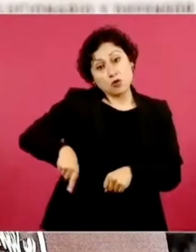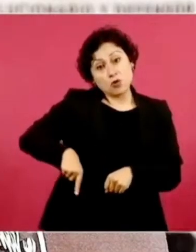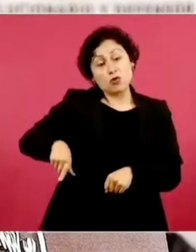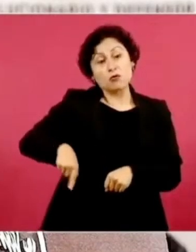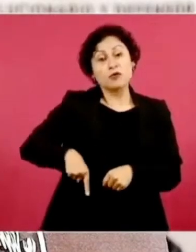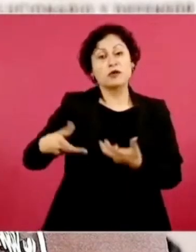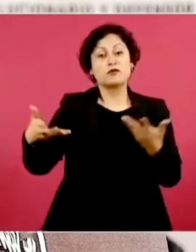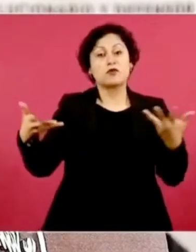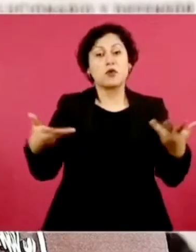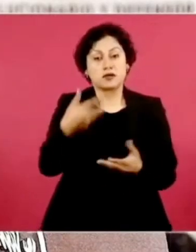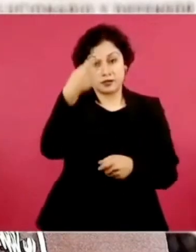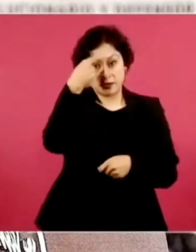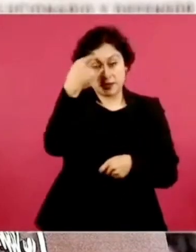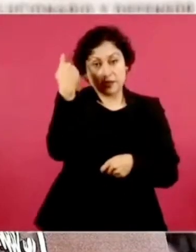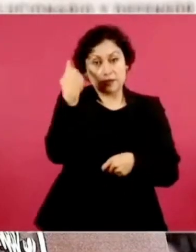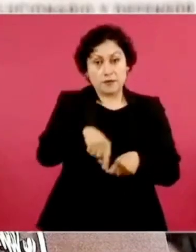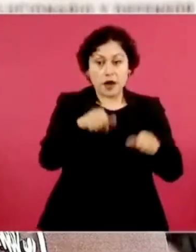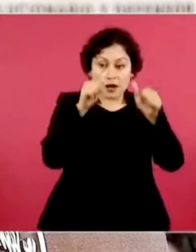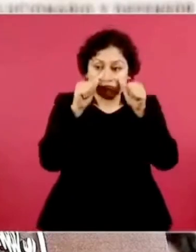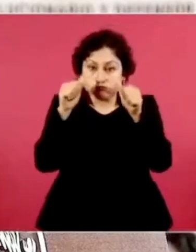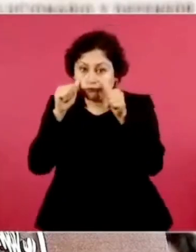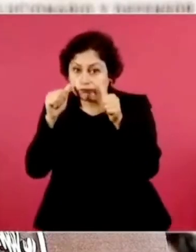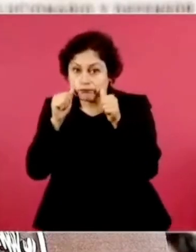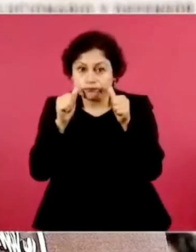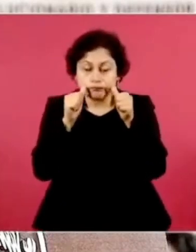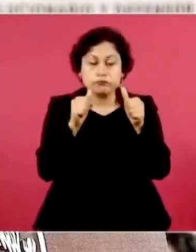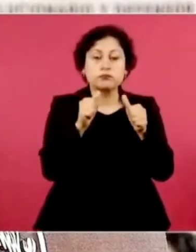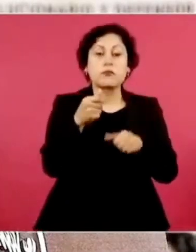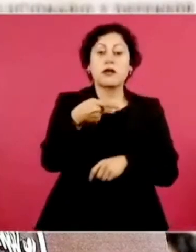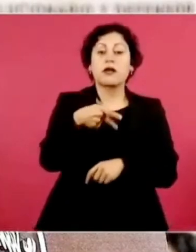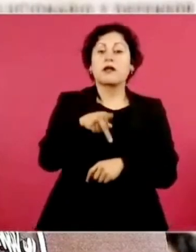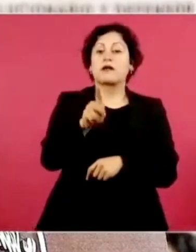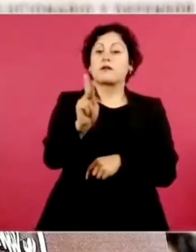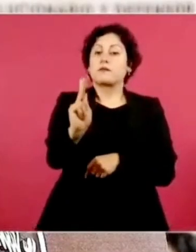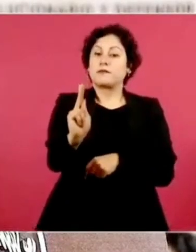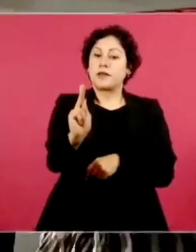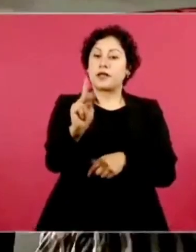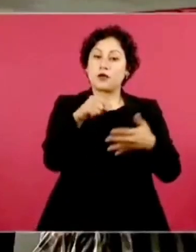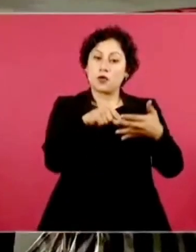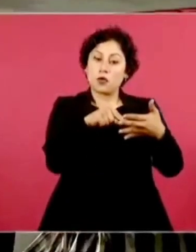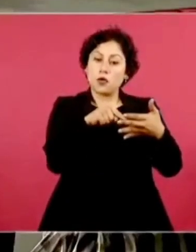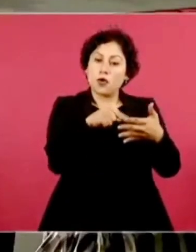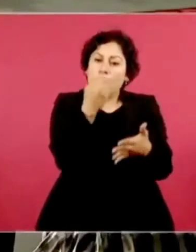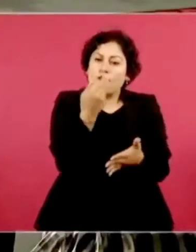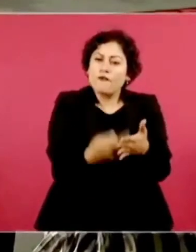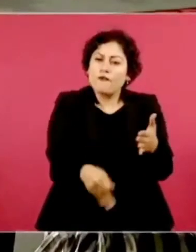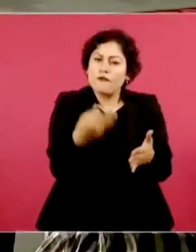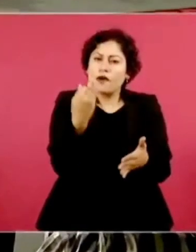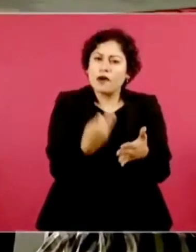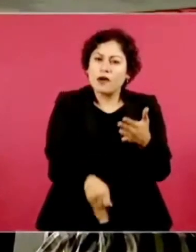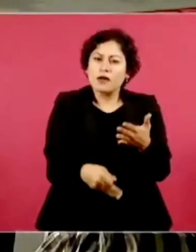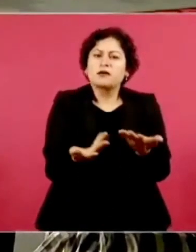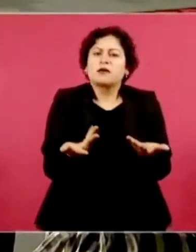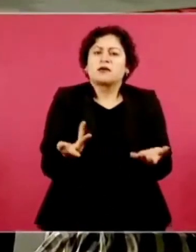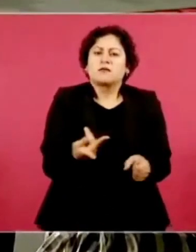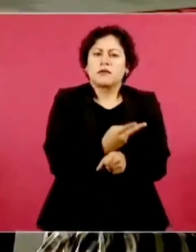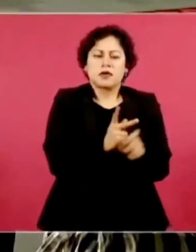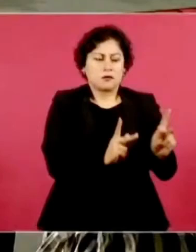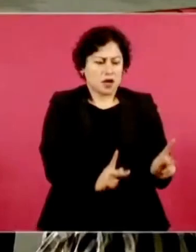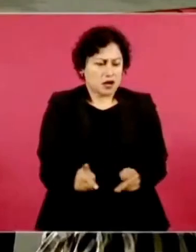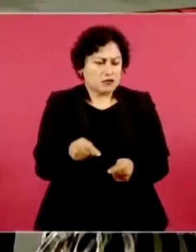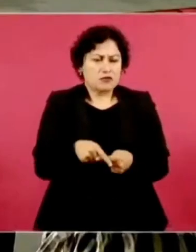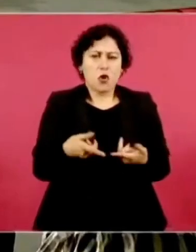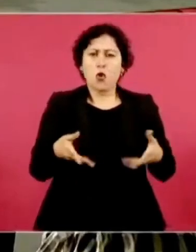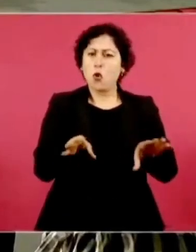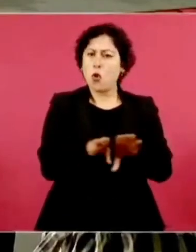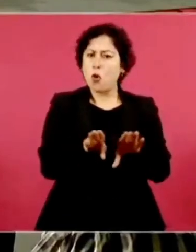áreas estratégicas. Sin embargo, no se define cuál es el objetivo de la planeación y el